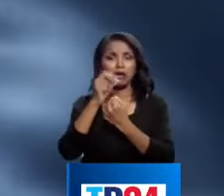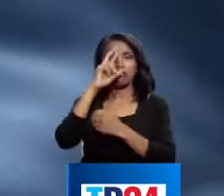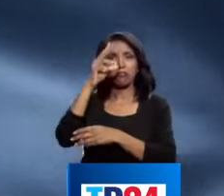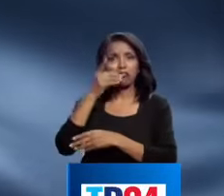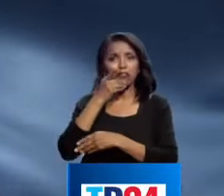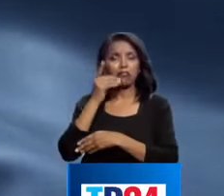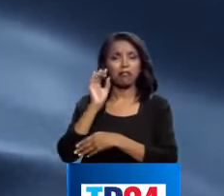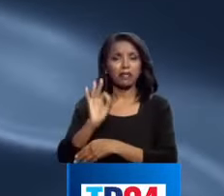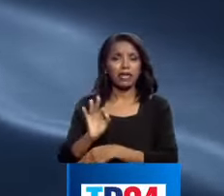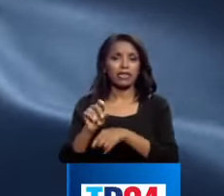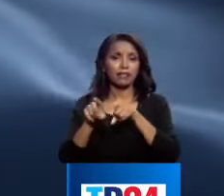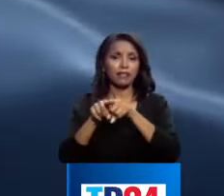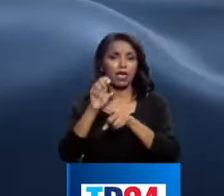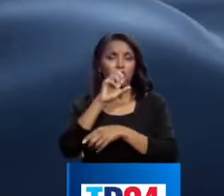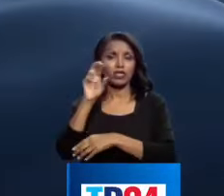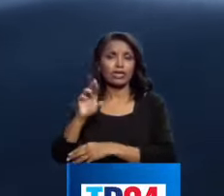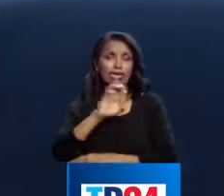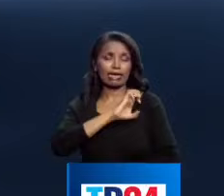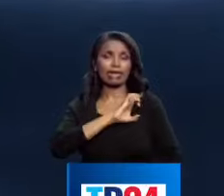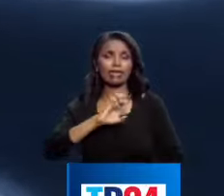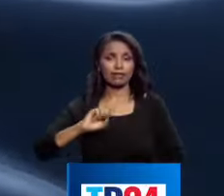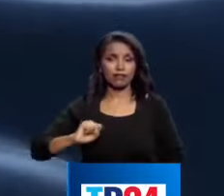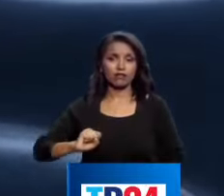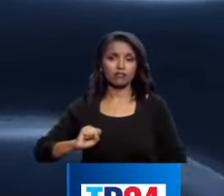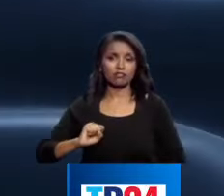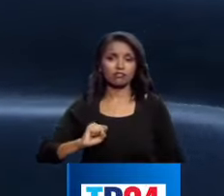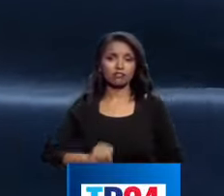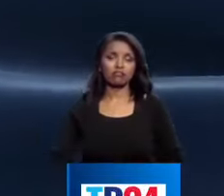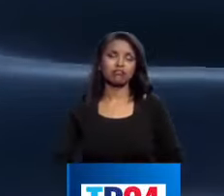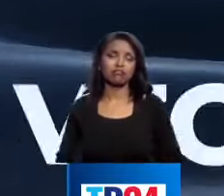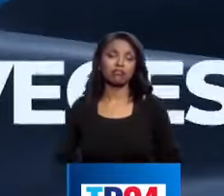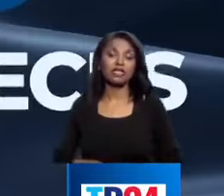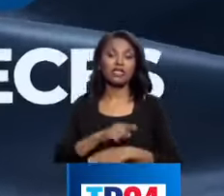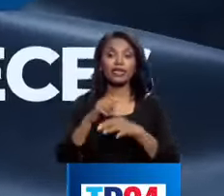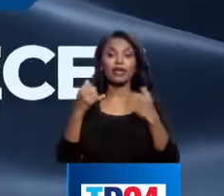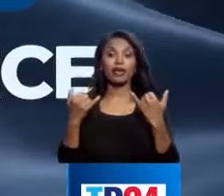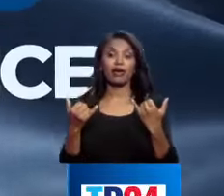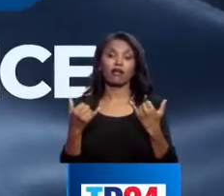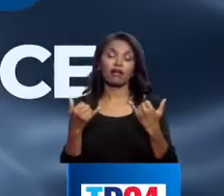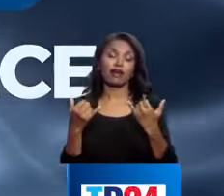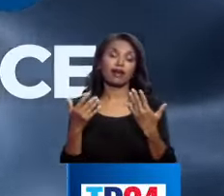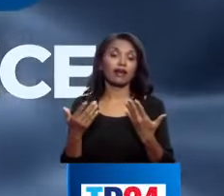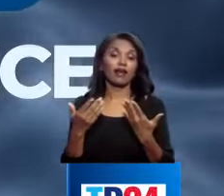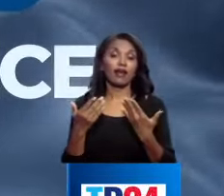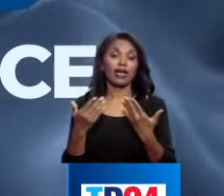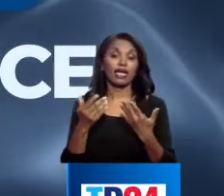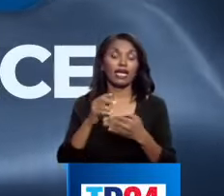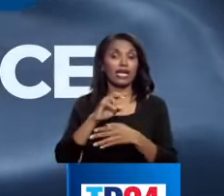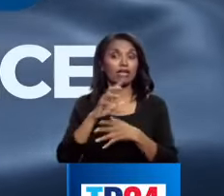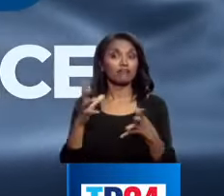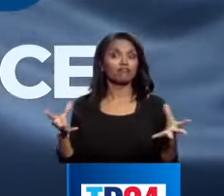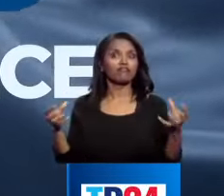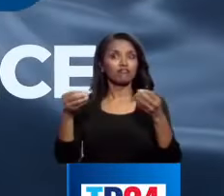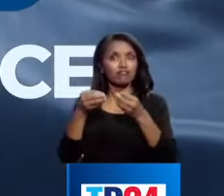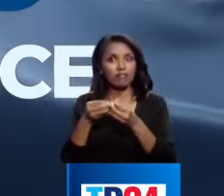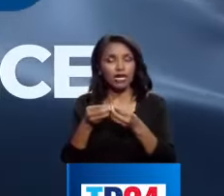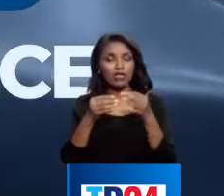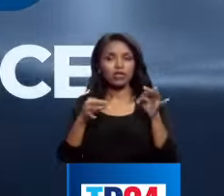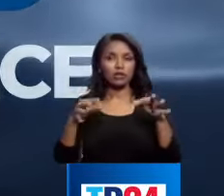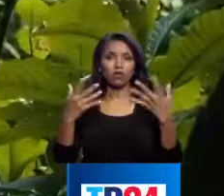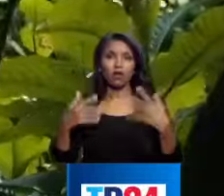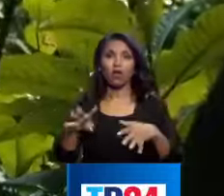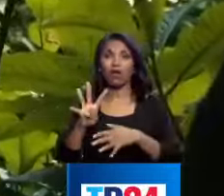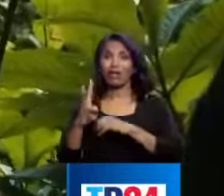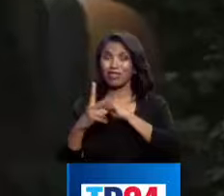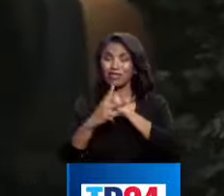República Dominicana, Costa Rica y hasta El Salvador, que ya nos superan no solo por el doble, sino hasta por